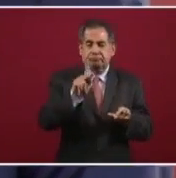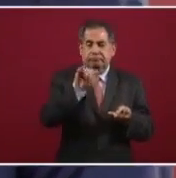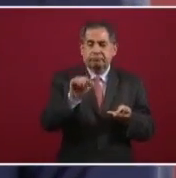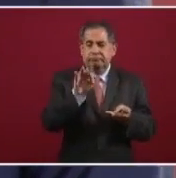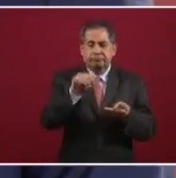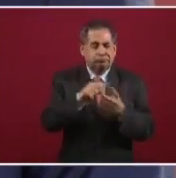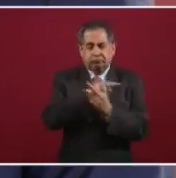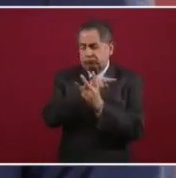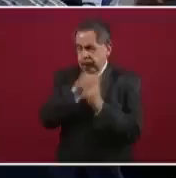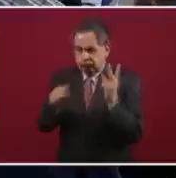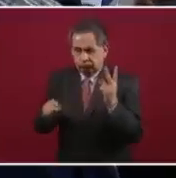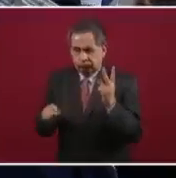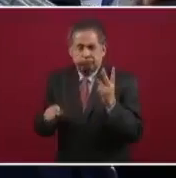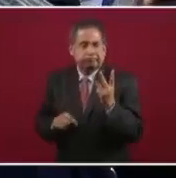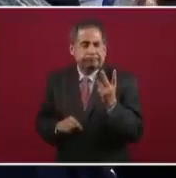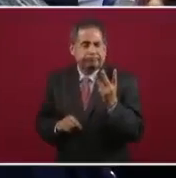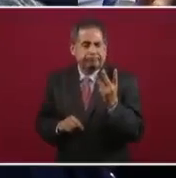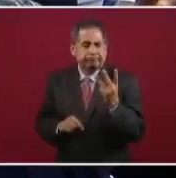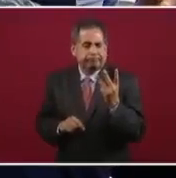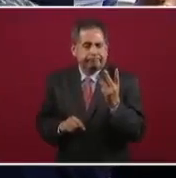poder ejecutivo.